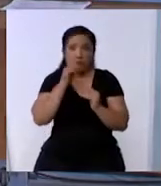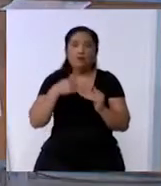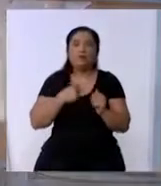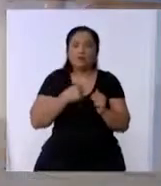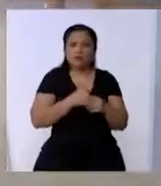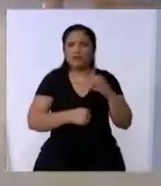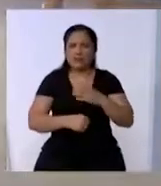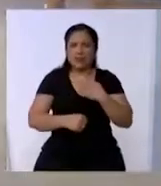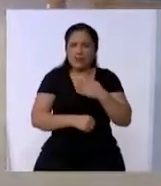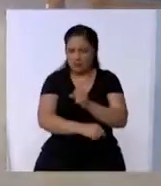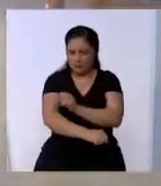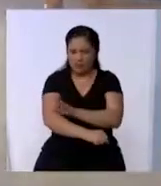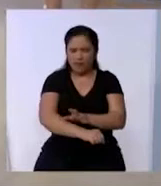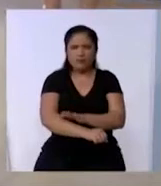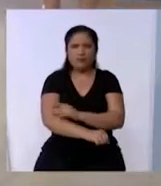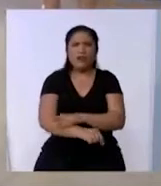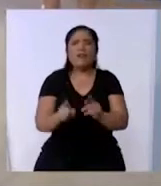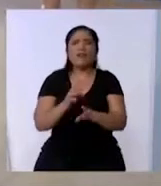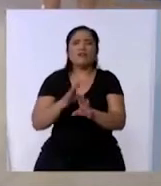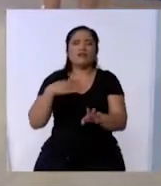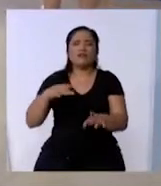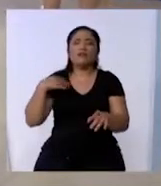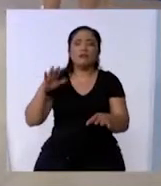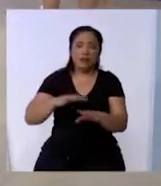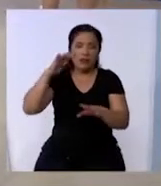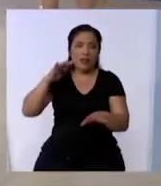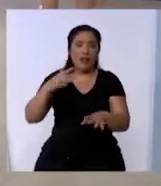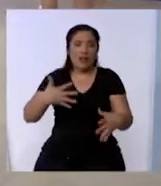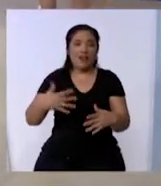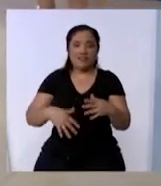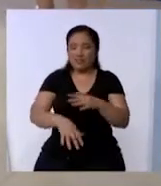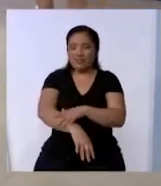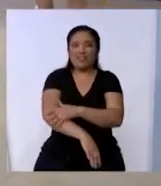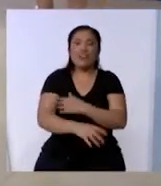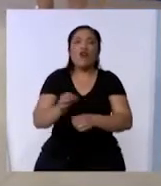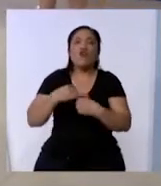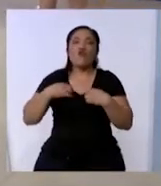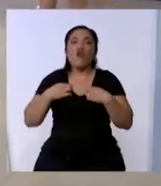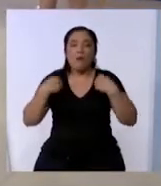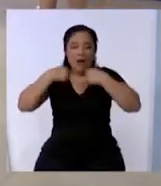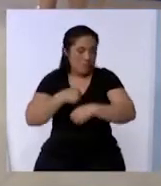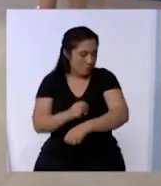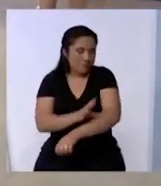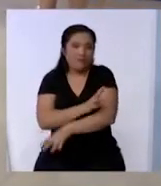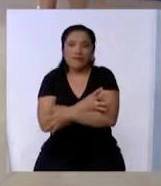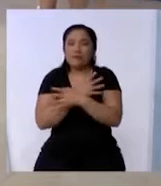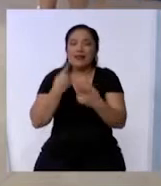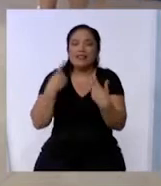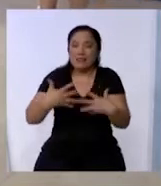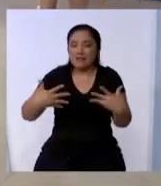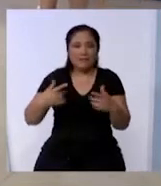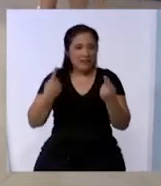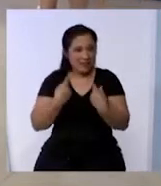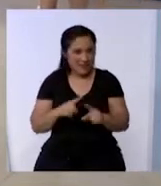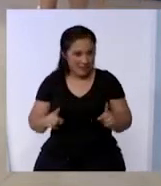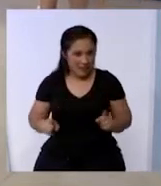sí, sí, no, ¿verdad? Cierto, suele pasar cuando los chicos forman la fila, así, ¡ay, me corriste! ¿O ay, cuando nos ponemos la ropa de lana? ¿Vale? Una vez pasó que era de noche, así, sí, me puse, sí,